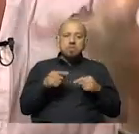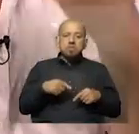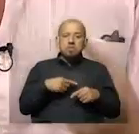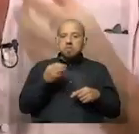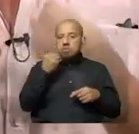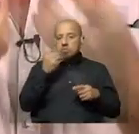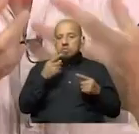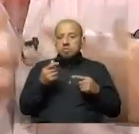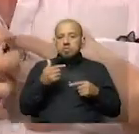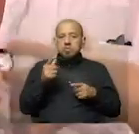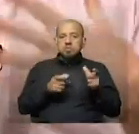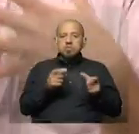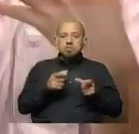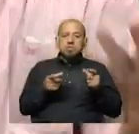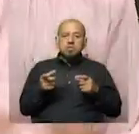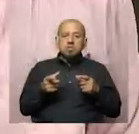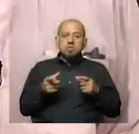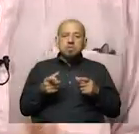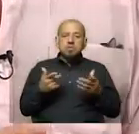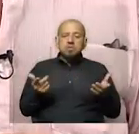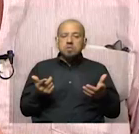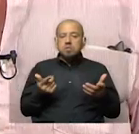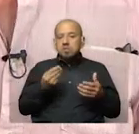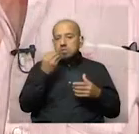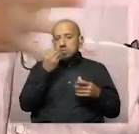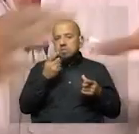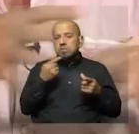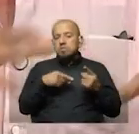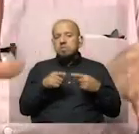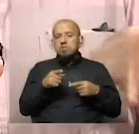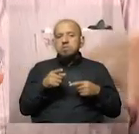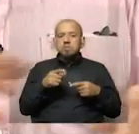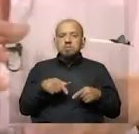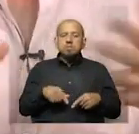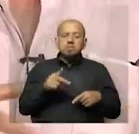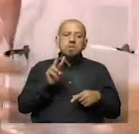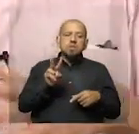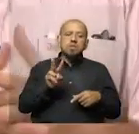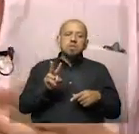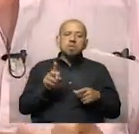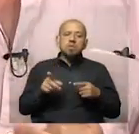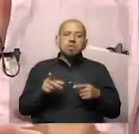para que el consumidor esté más estimulado para hacerlo. En lo que es hortalizas,